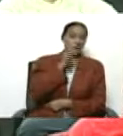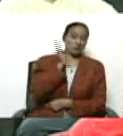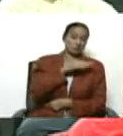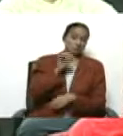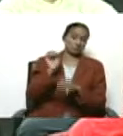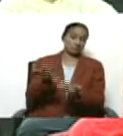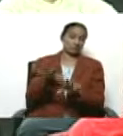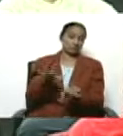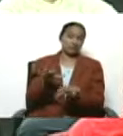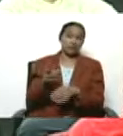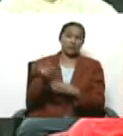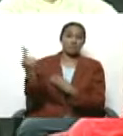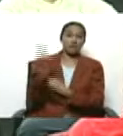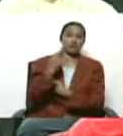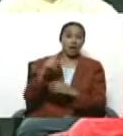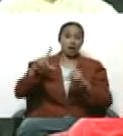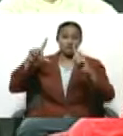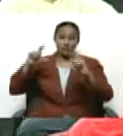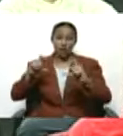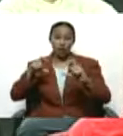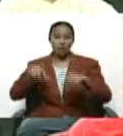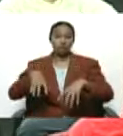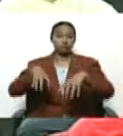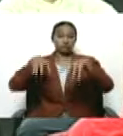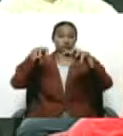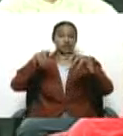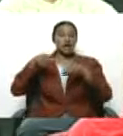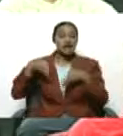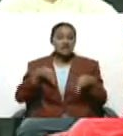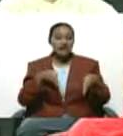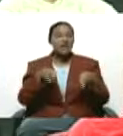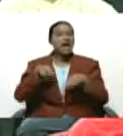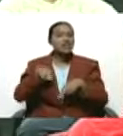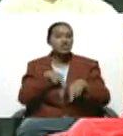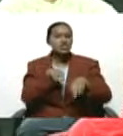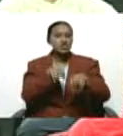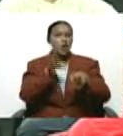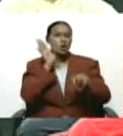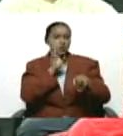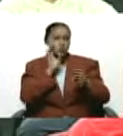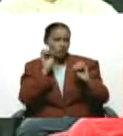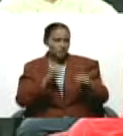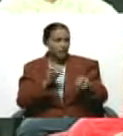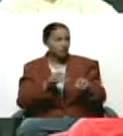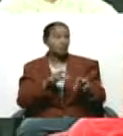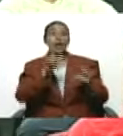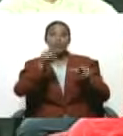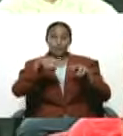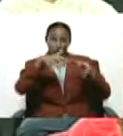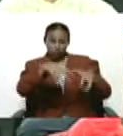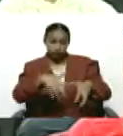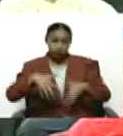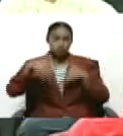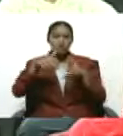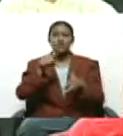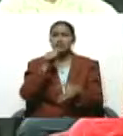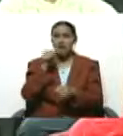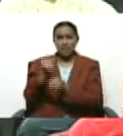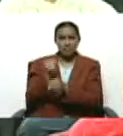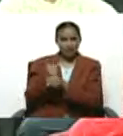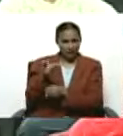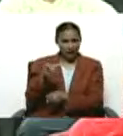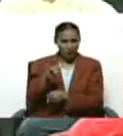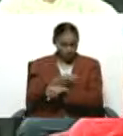rato Reverol fotos de interviniendo una quebrada. ¿Cuántas quebradas han intervenido ellos? Ninguna. No